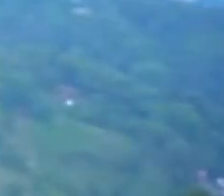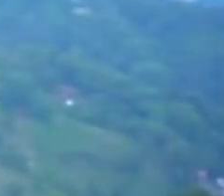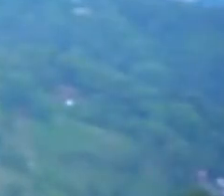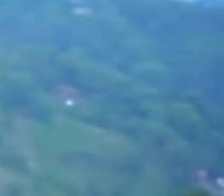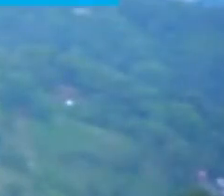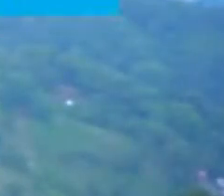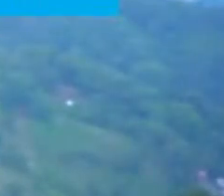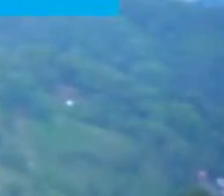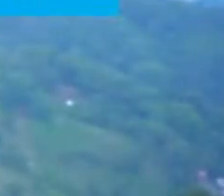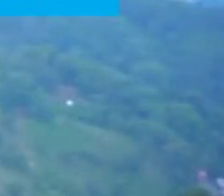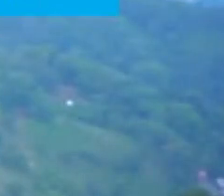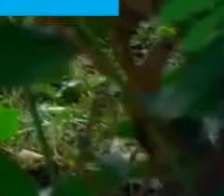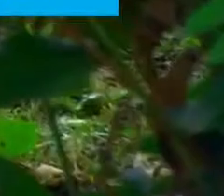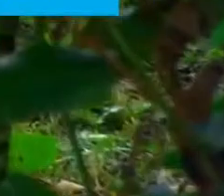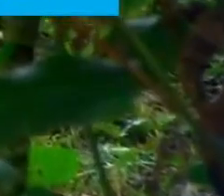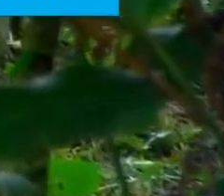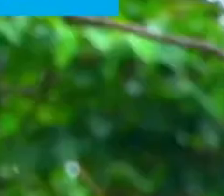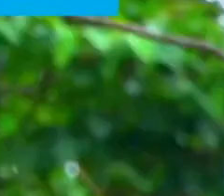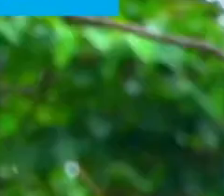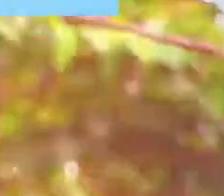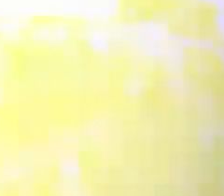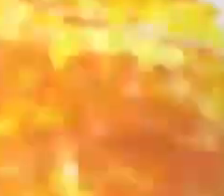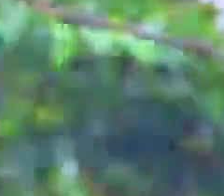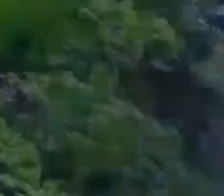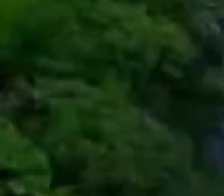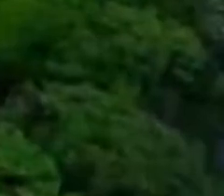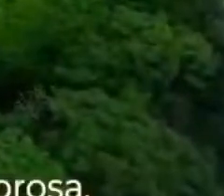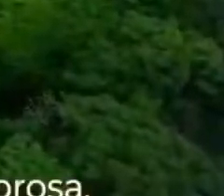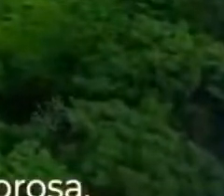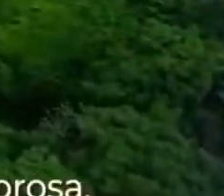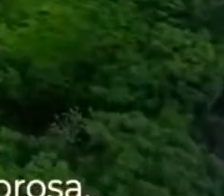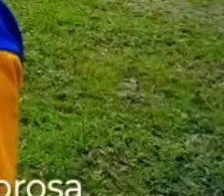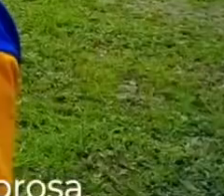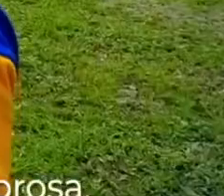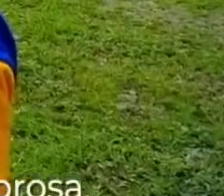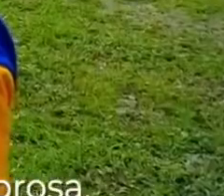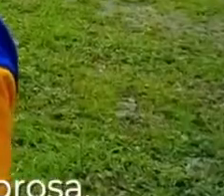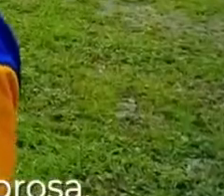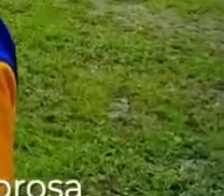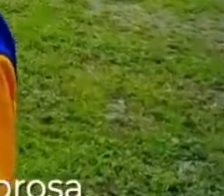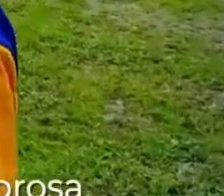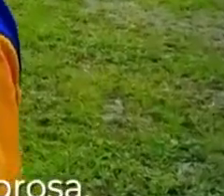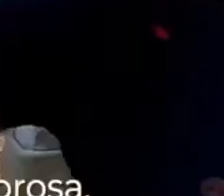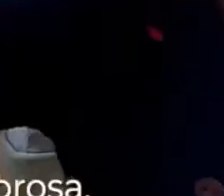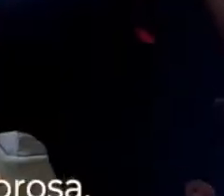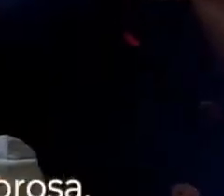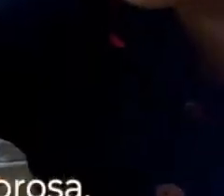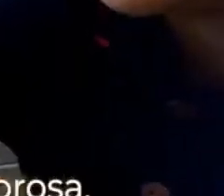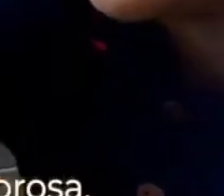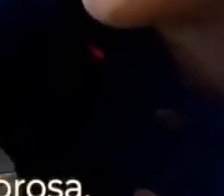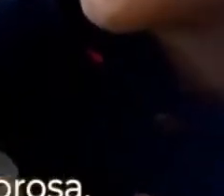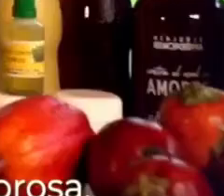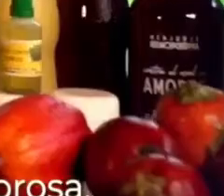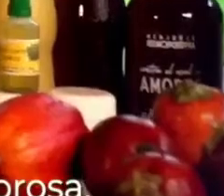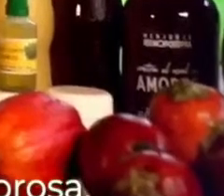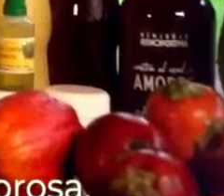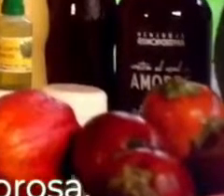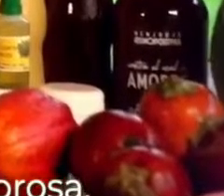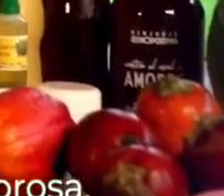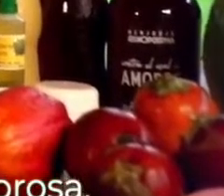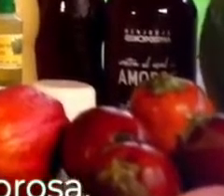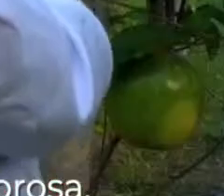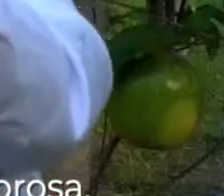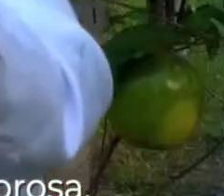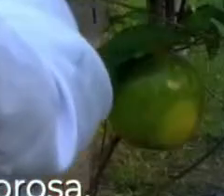encontrarás música, folclor, flora, fauna, una gran biodiversidad, pero también su gente amable, su gente amorosa, con todos los productos